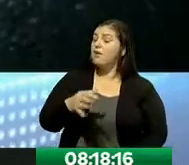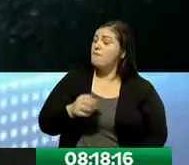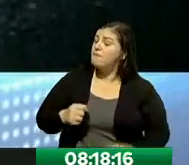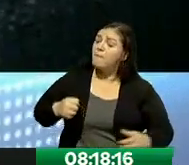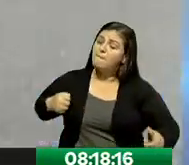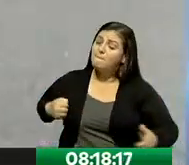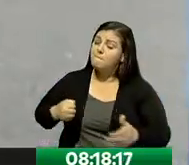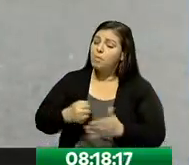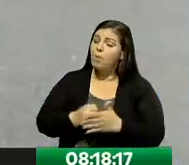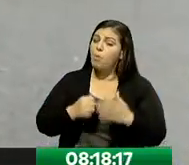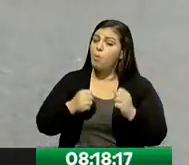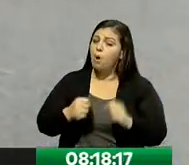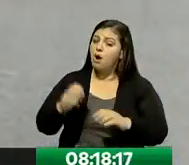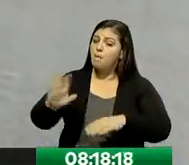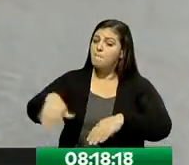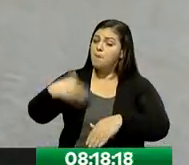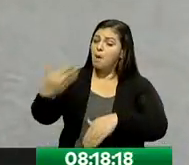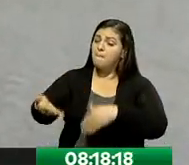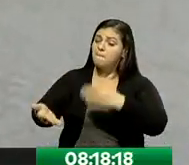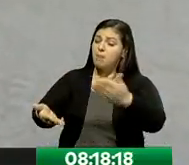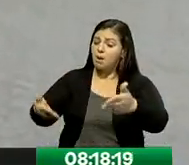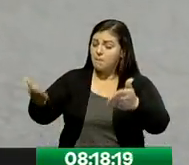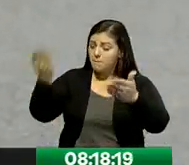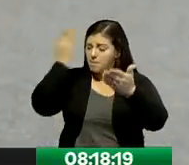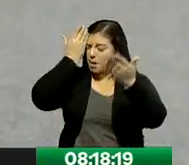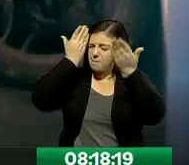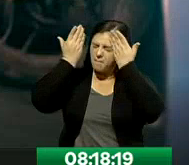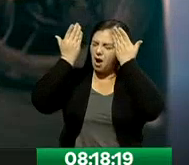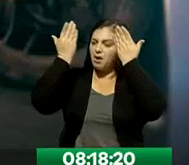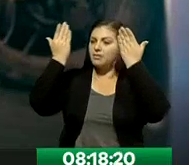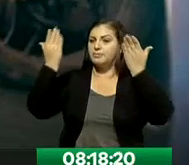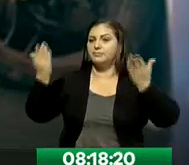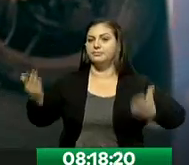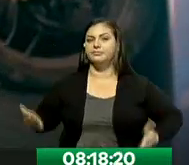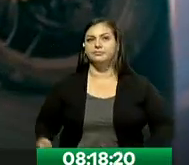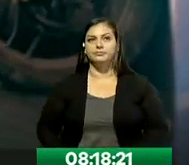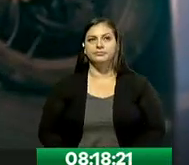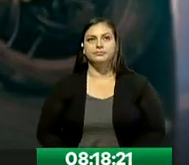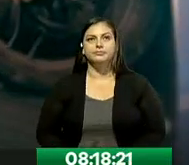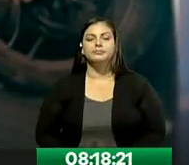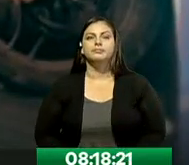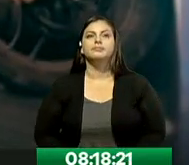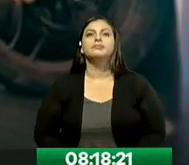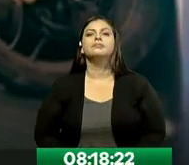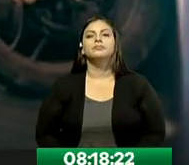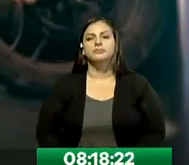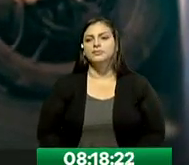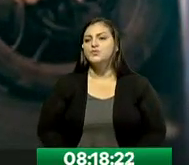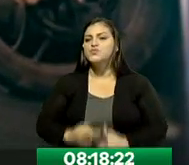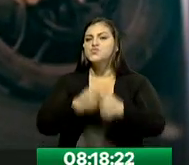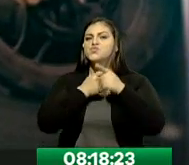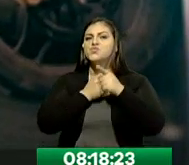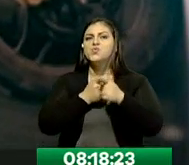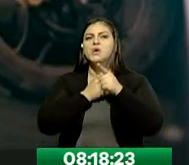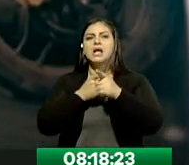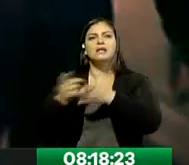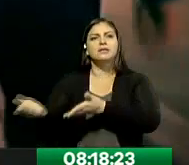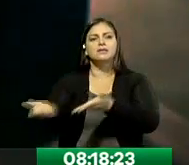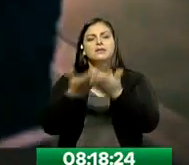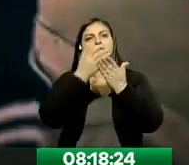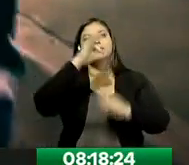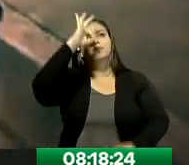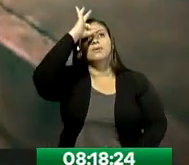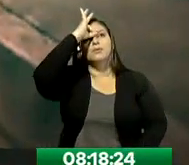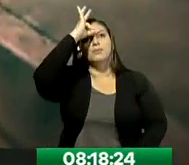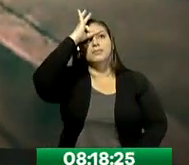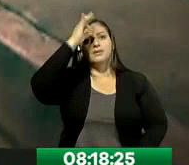golpes fuertes. Los heridos están siendo atendidos en una casa de salud, mientras la motocicleta fue trasladada al centro de retención vehicular.